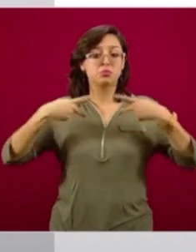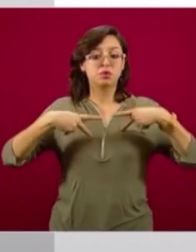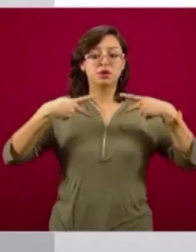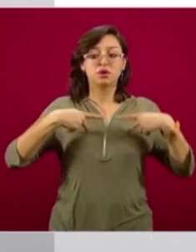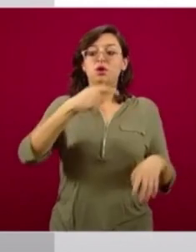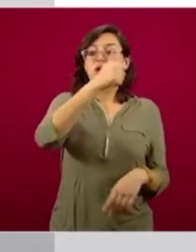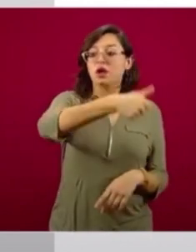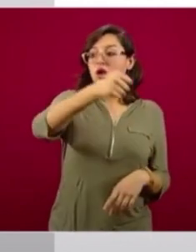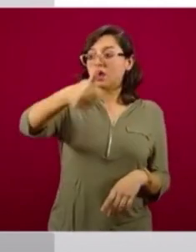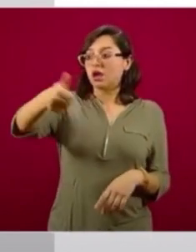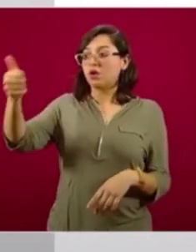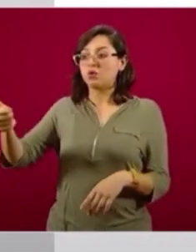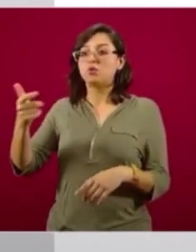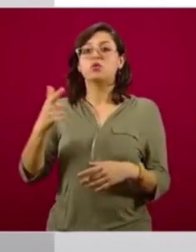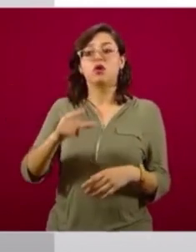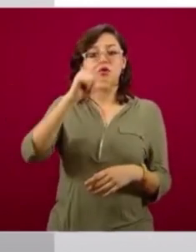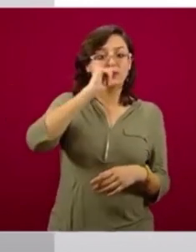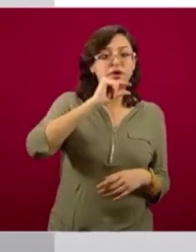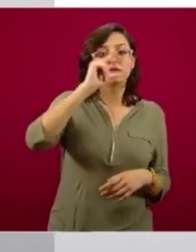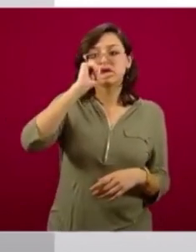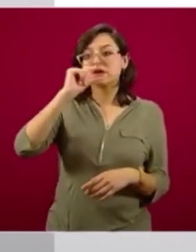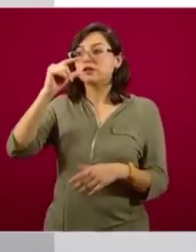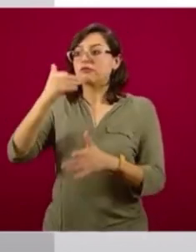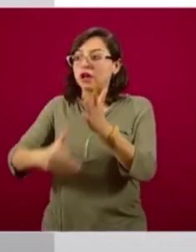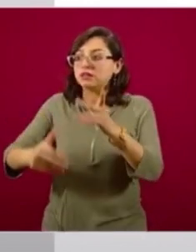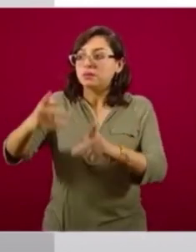nos propusimos estar trabajando en